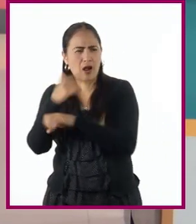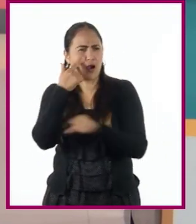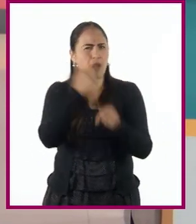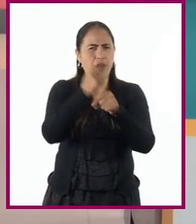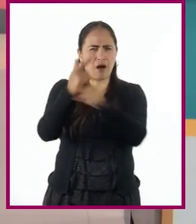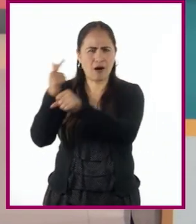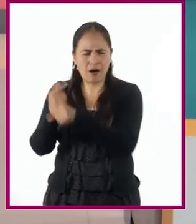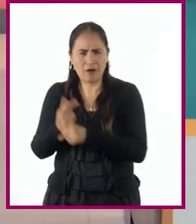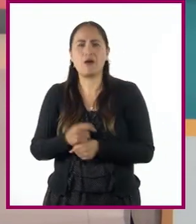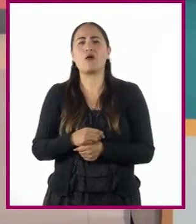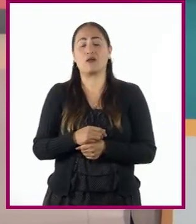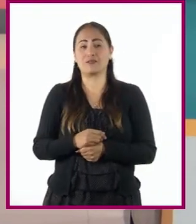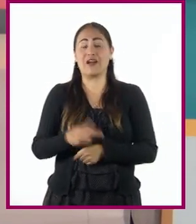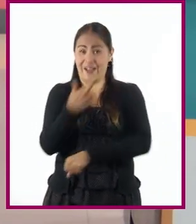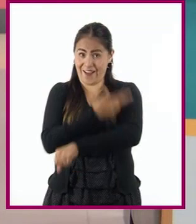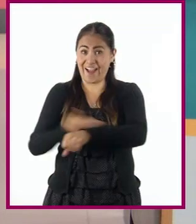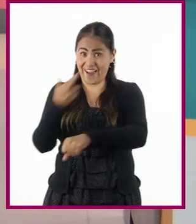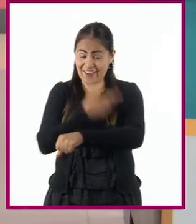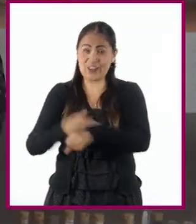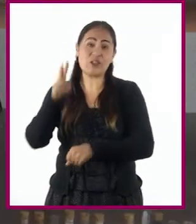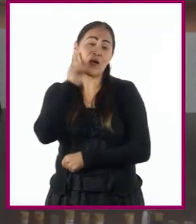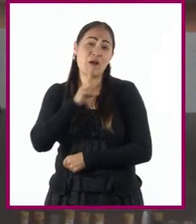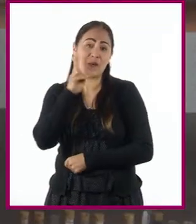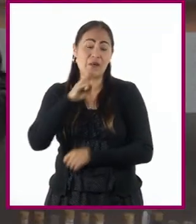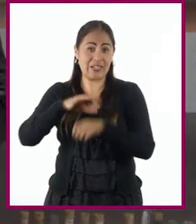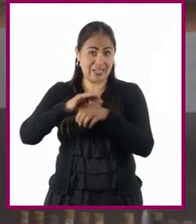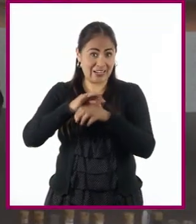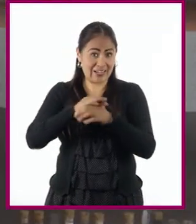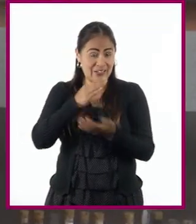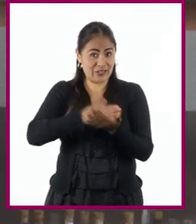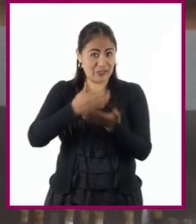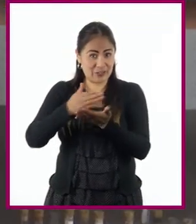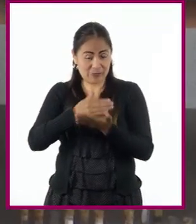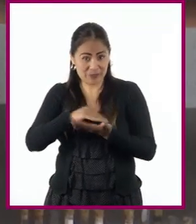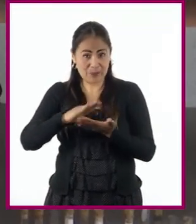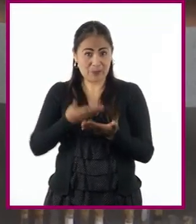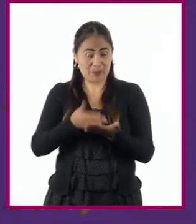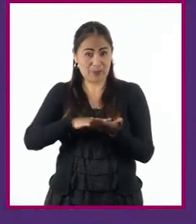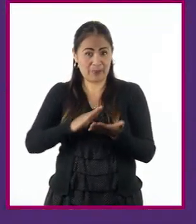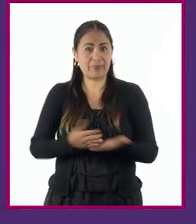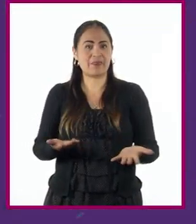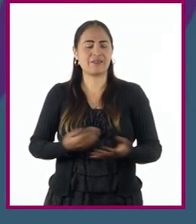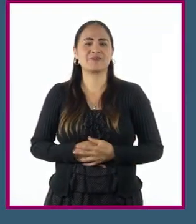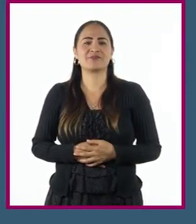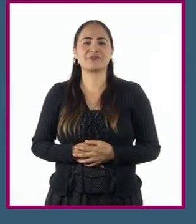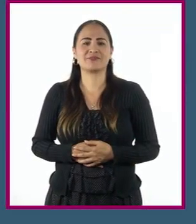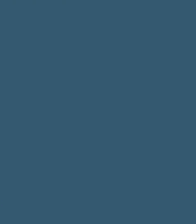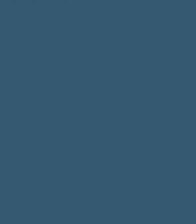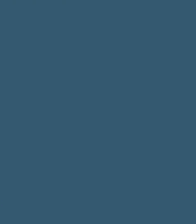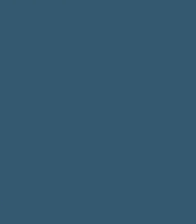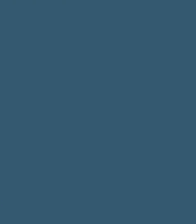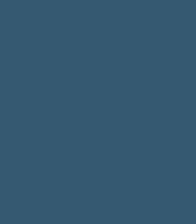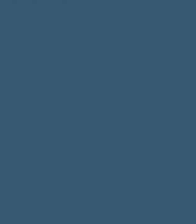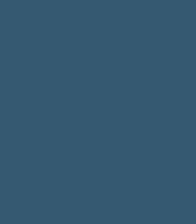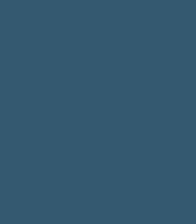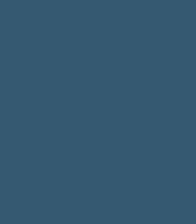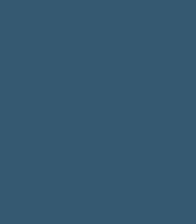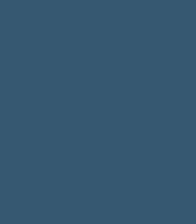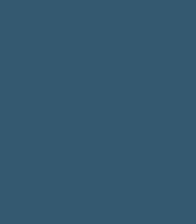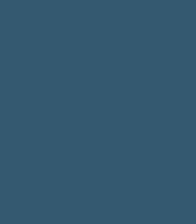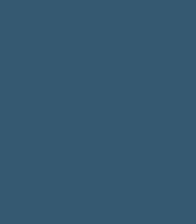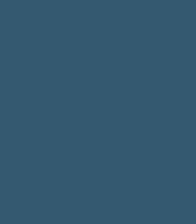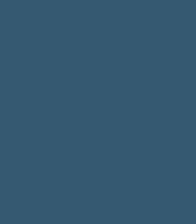le parece si organizamos una carnita asada? ¡Excelente idea! ¿Qué necesitamos? Lo primero es prender el carbón.